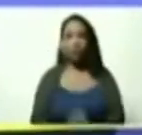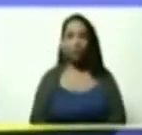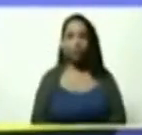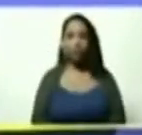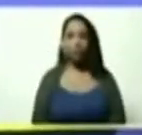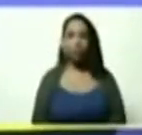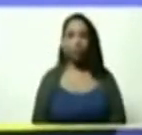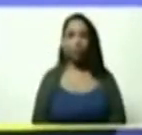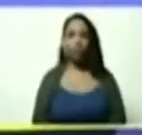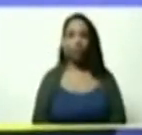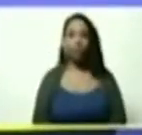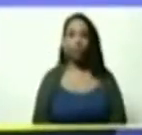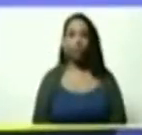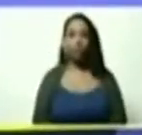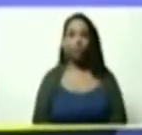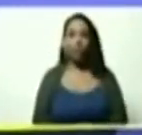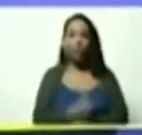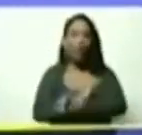Al final,